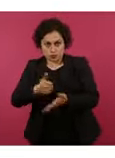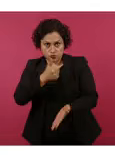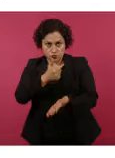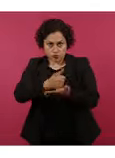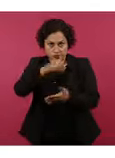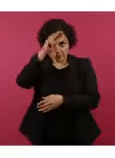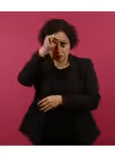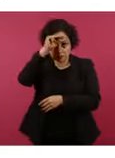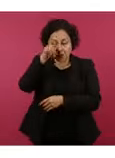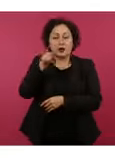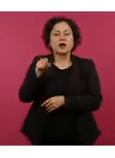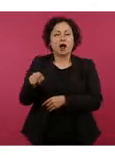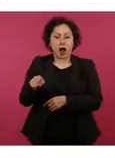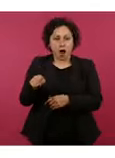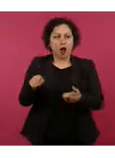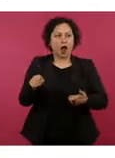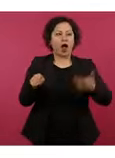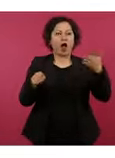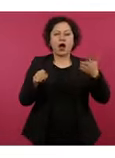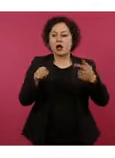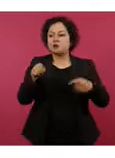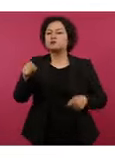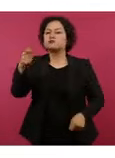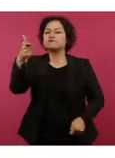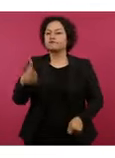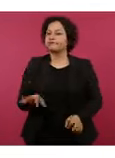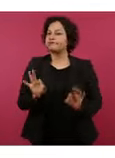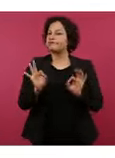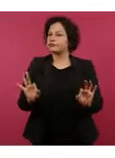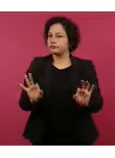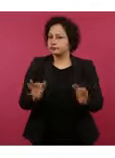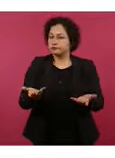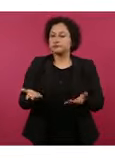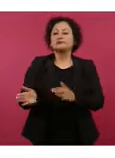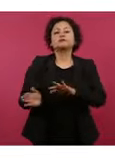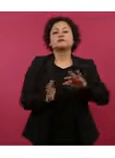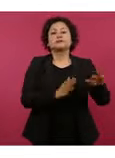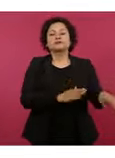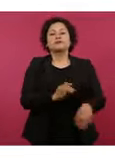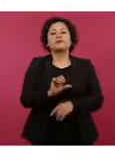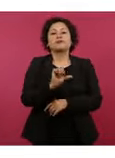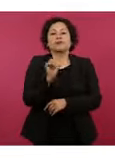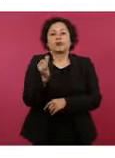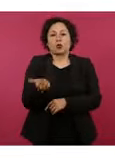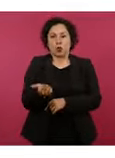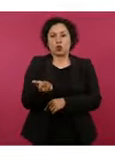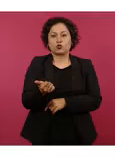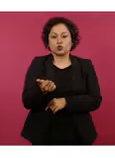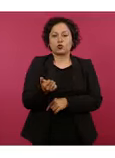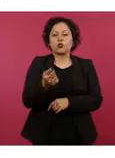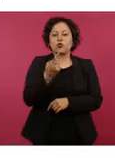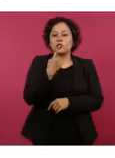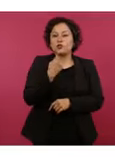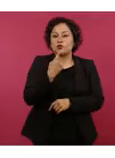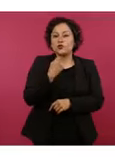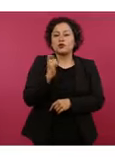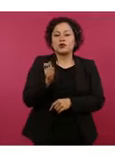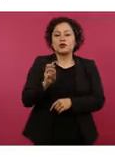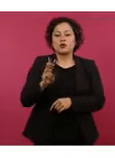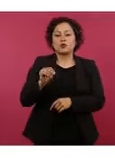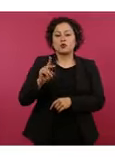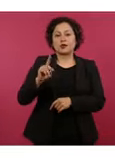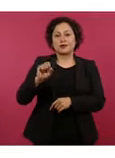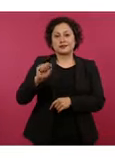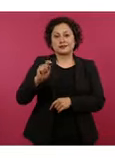pueden dar buenos precios. Pasamos ahora a la premium y en el caso de Winstar Gasolinera Javito